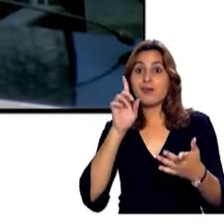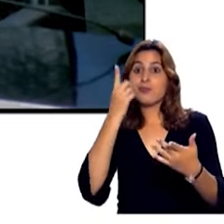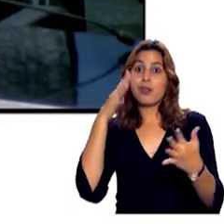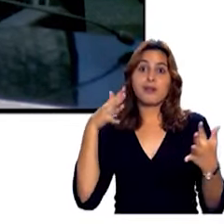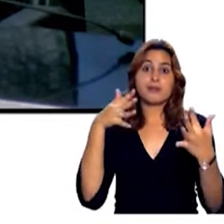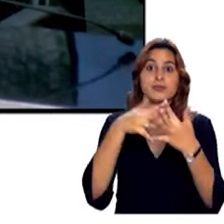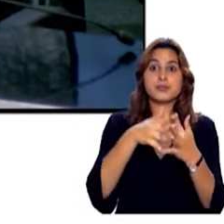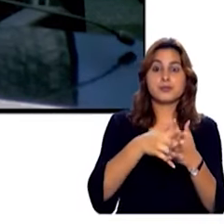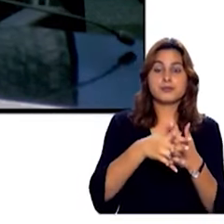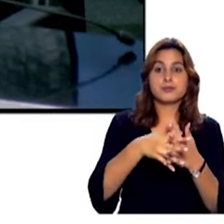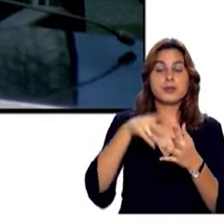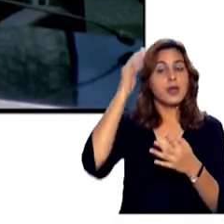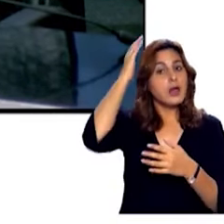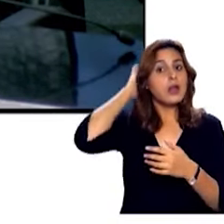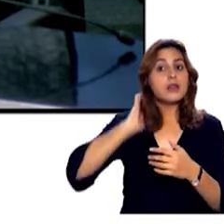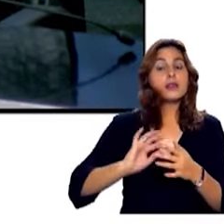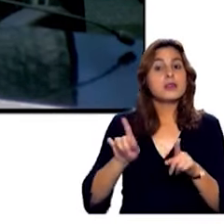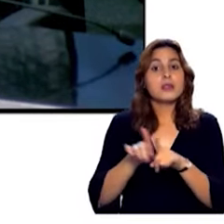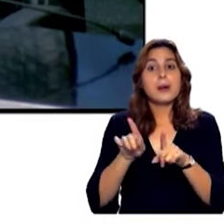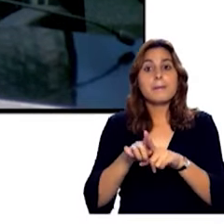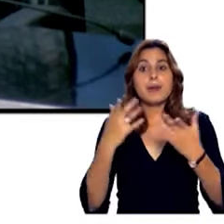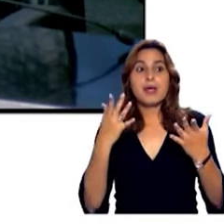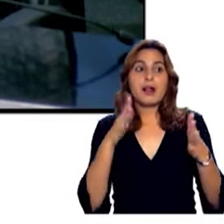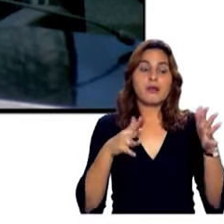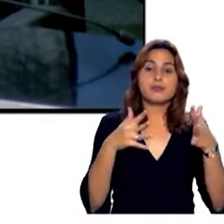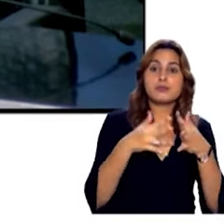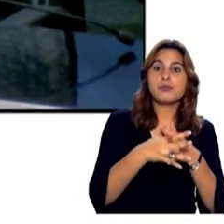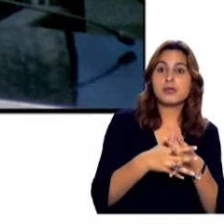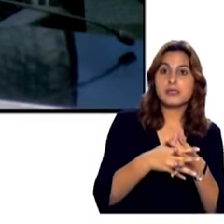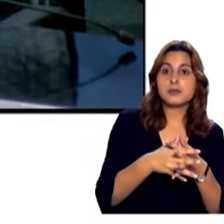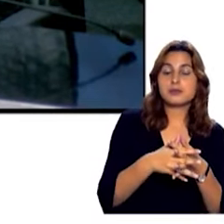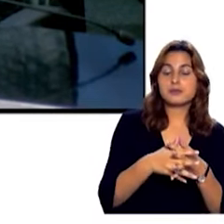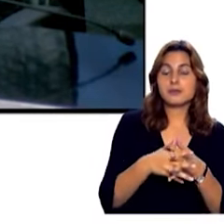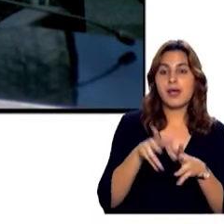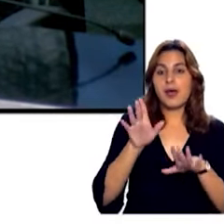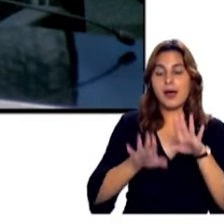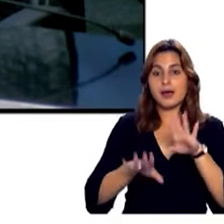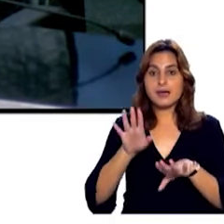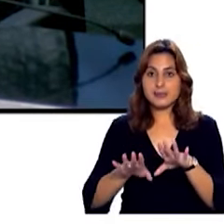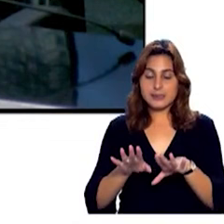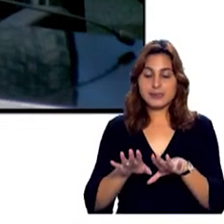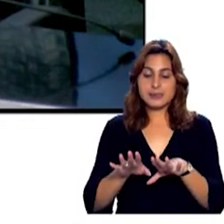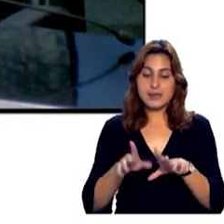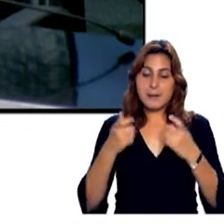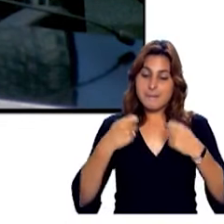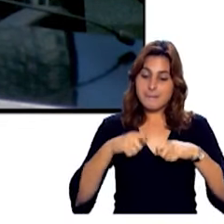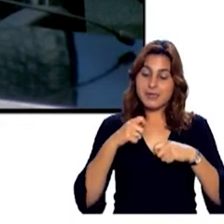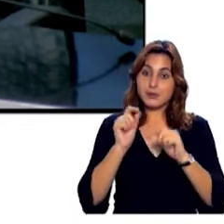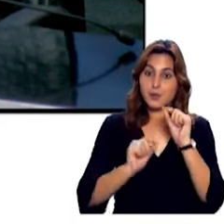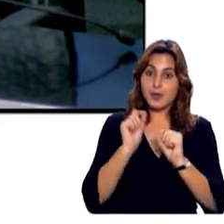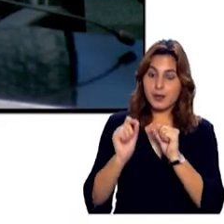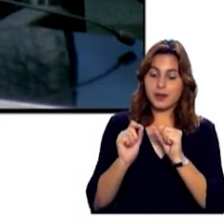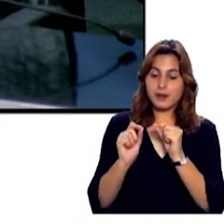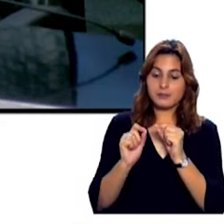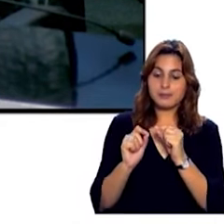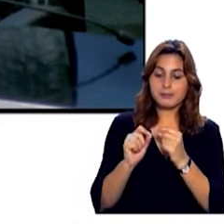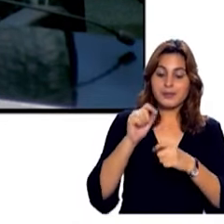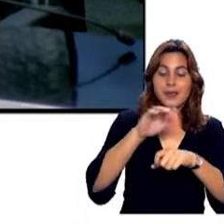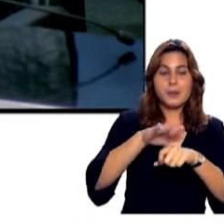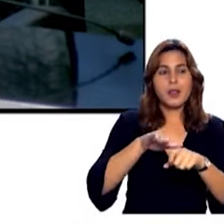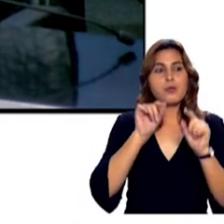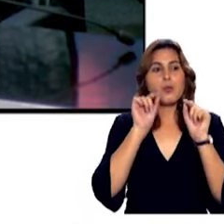infracción procesal quebrantamiento de forma producido ha invocar pretensiones de